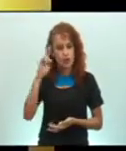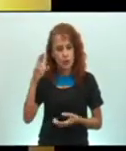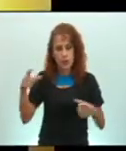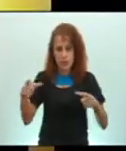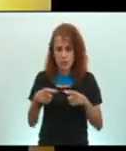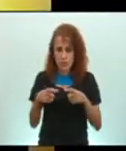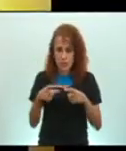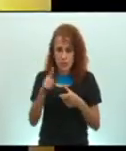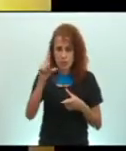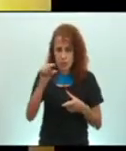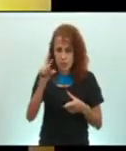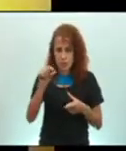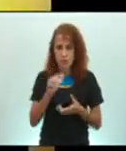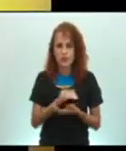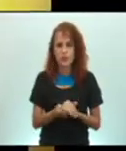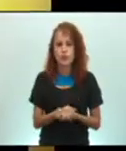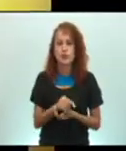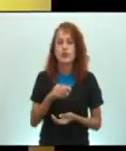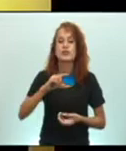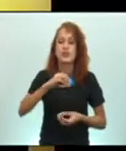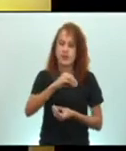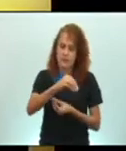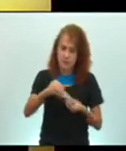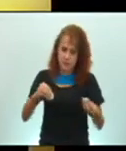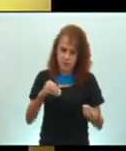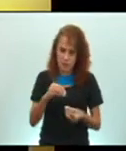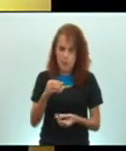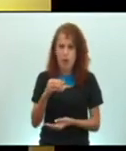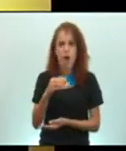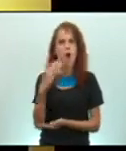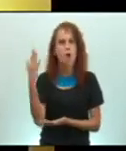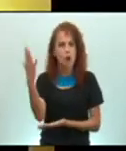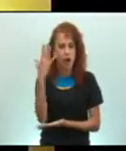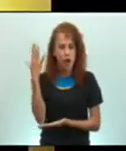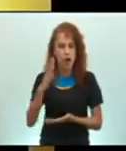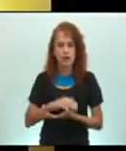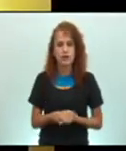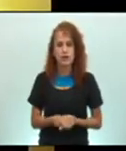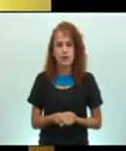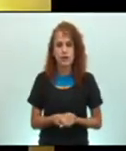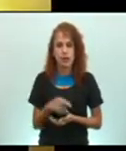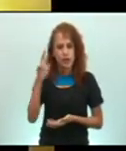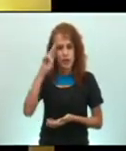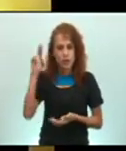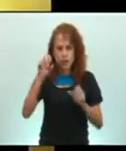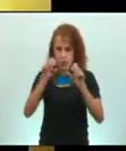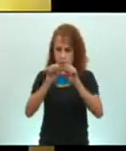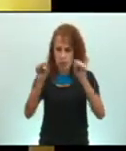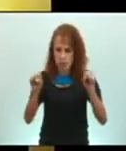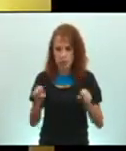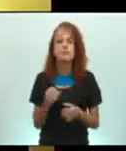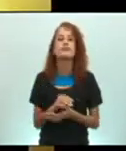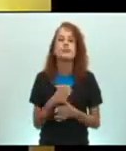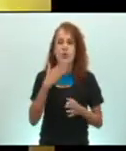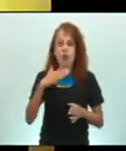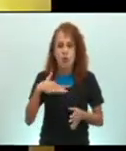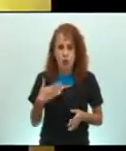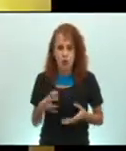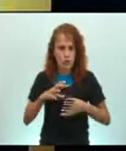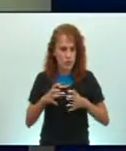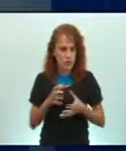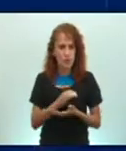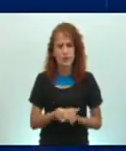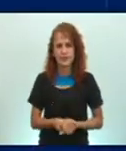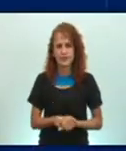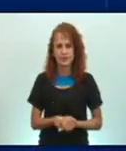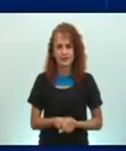centros de bajas presiones son los que se convierten en huracanes. Pero recordemos conceptualmente cómo es que se forma este tipo